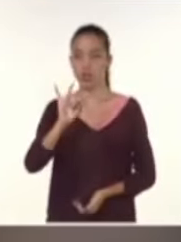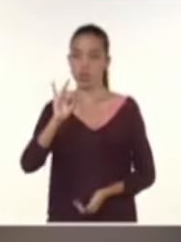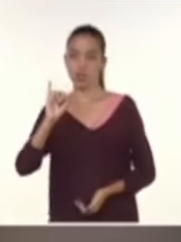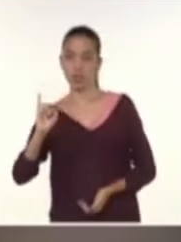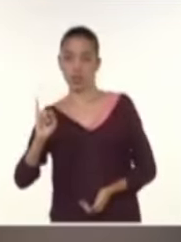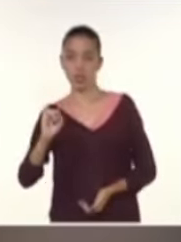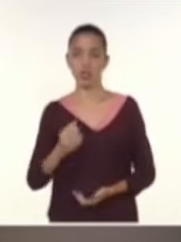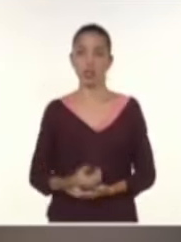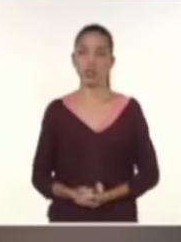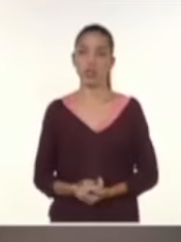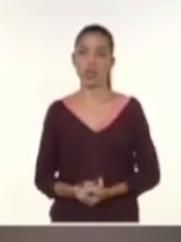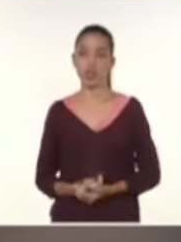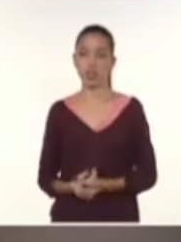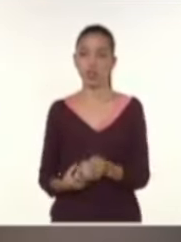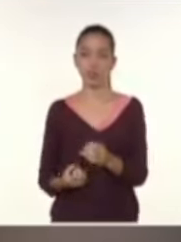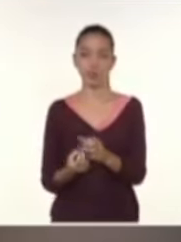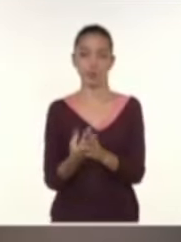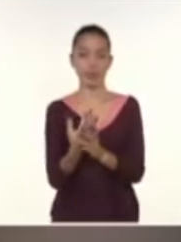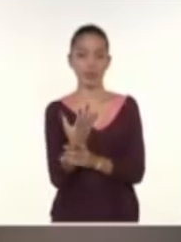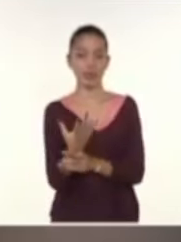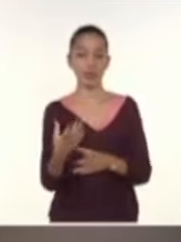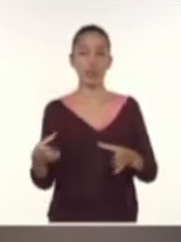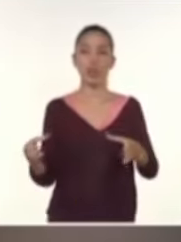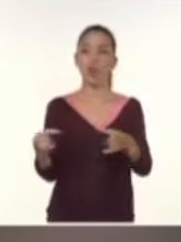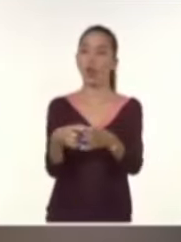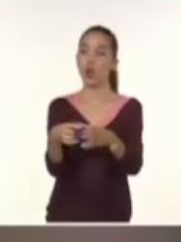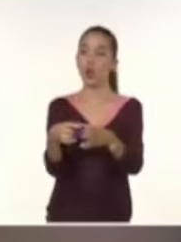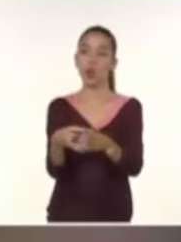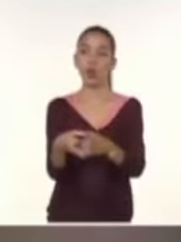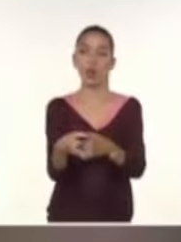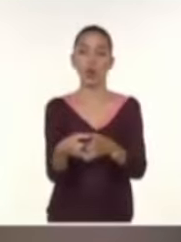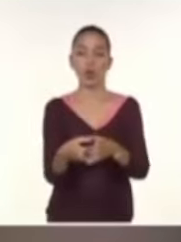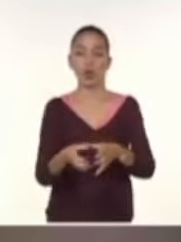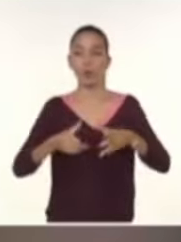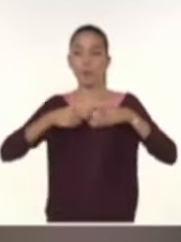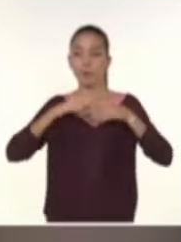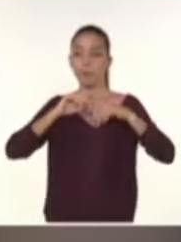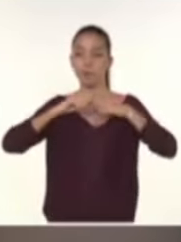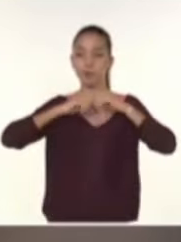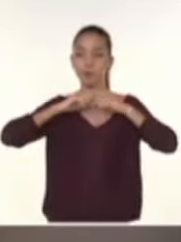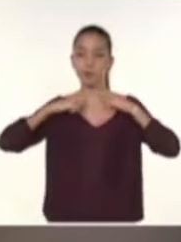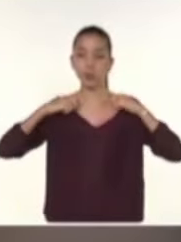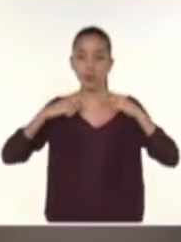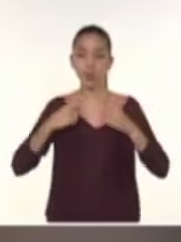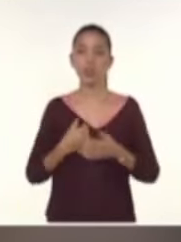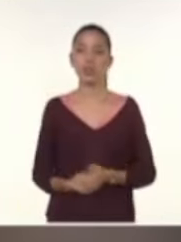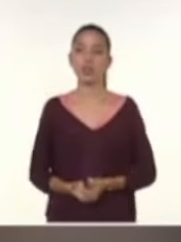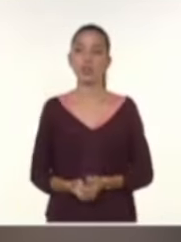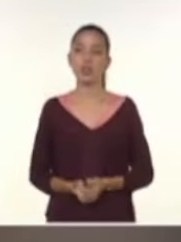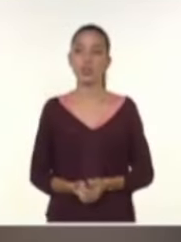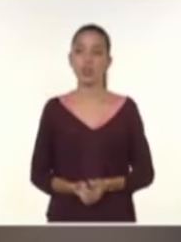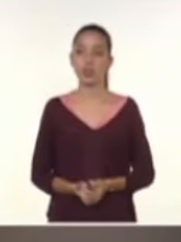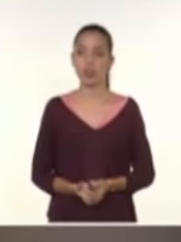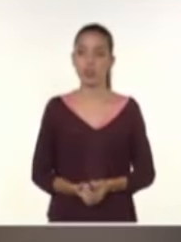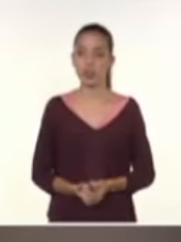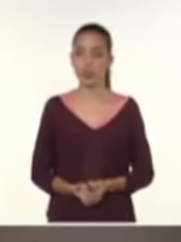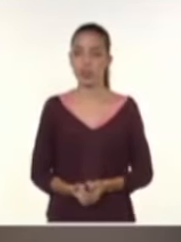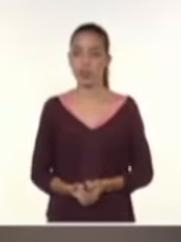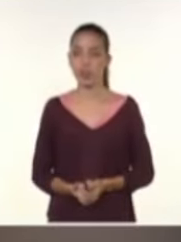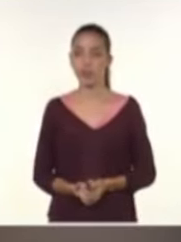Campamento Nacional de Pioneros Ismaelillo. La instalación abierta a propósito del Día de los Niños se convirtió en sitio frecuentado